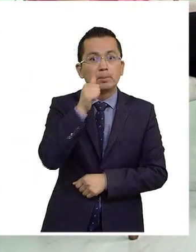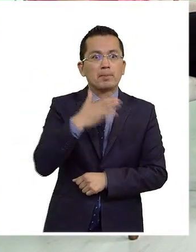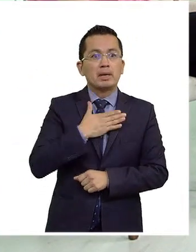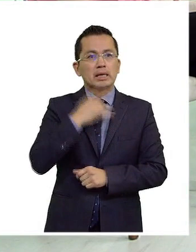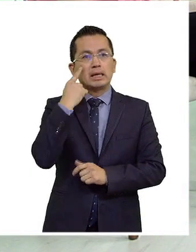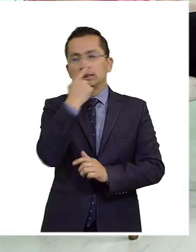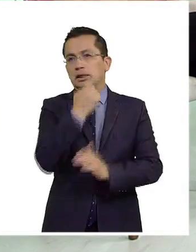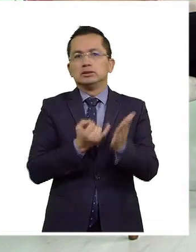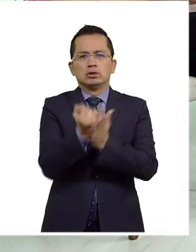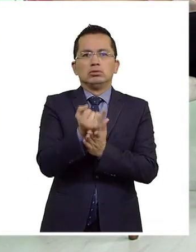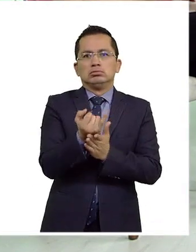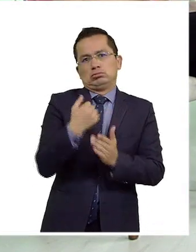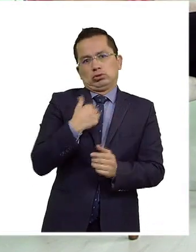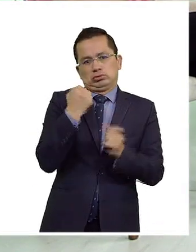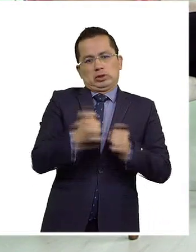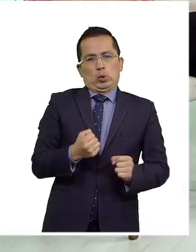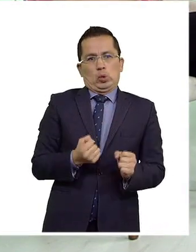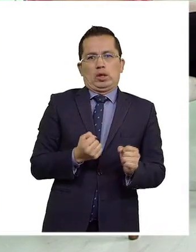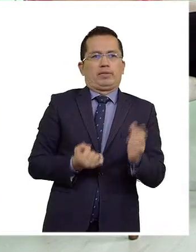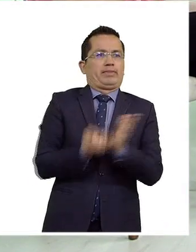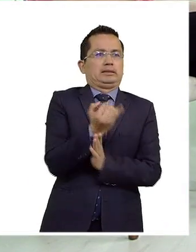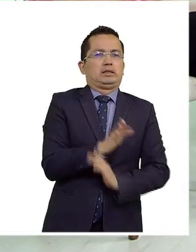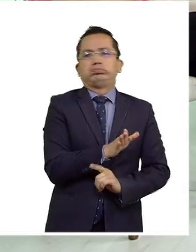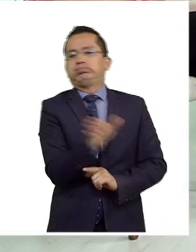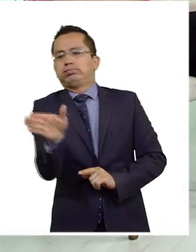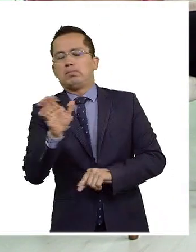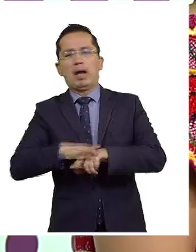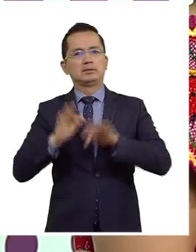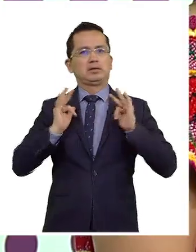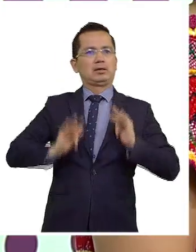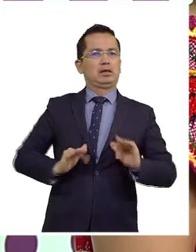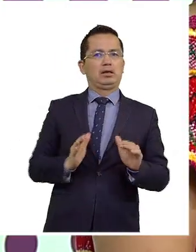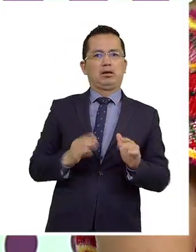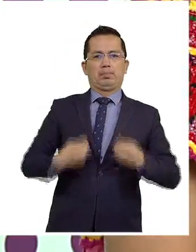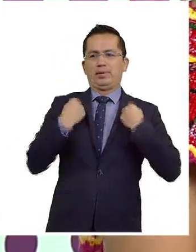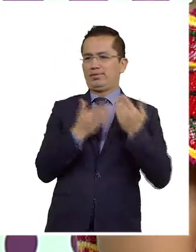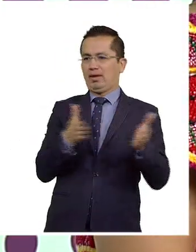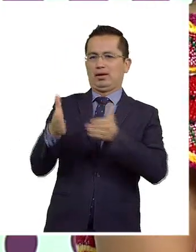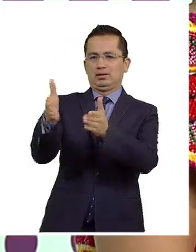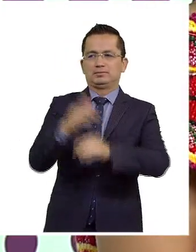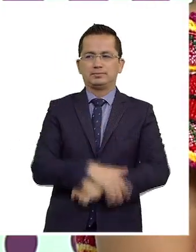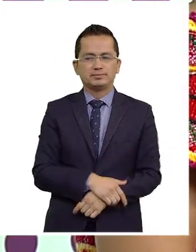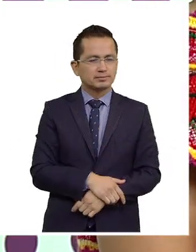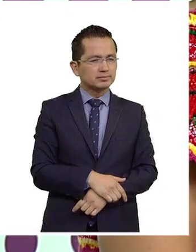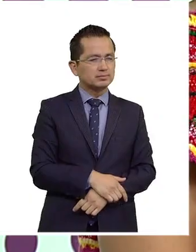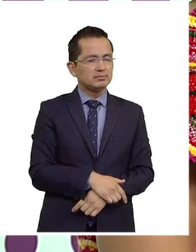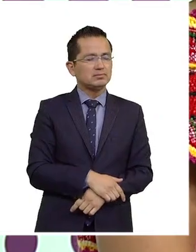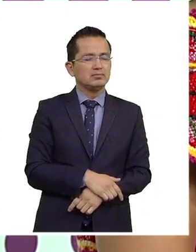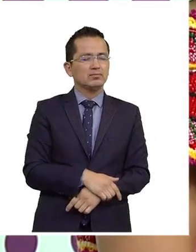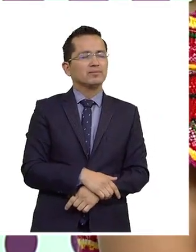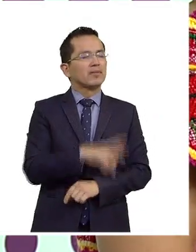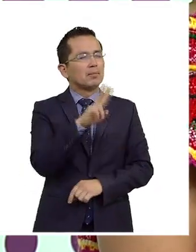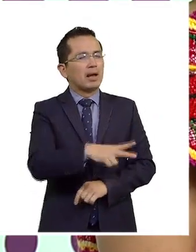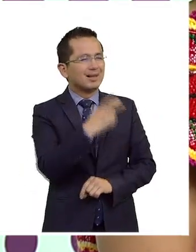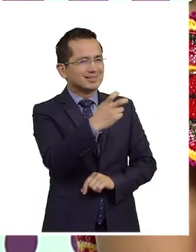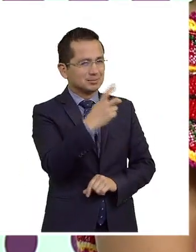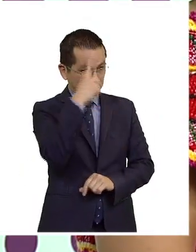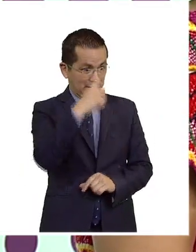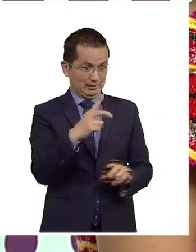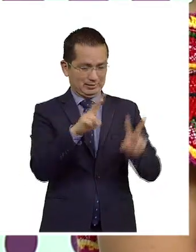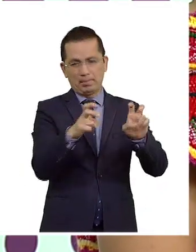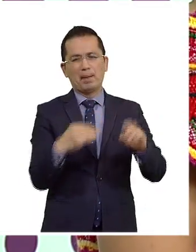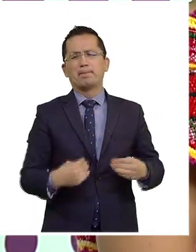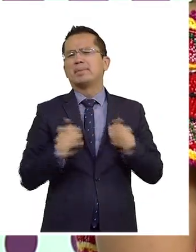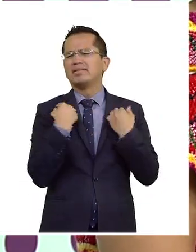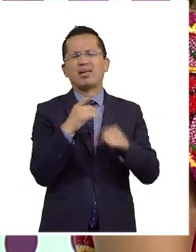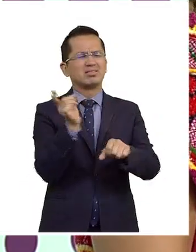tema también, o sea, este es el tema como de la vida del día a día, pero en el tema legal, Sí. pues el derecho a la identidad